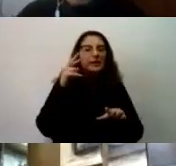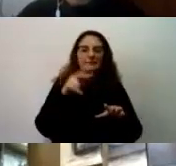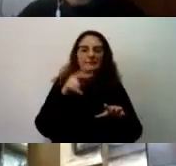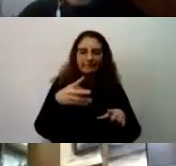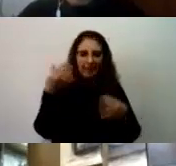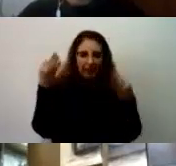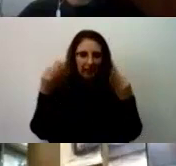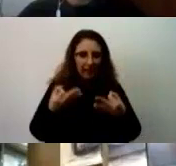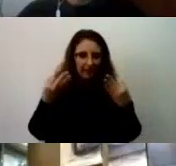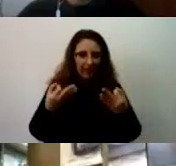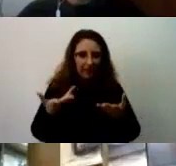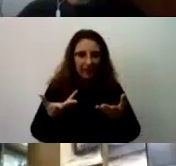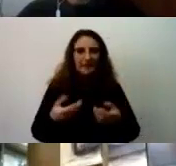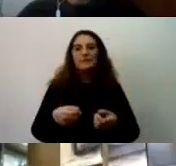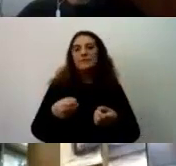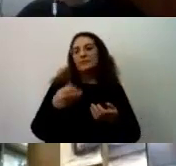Fallos